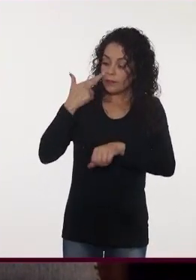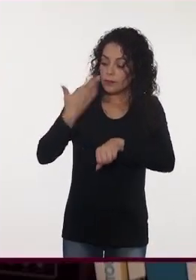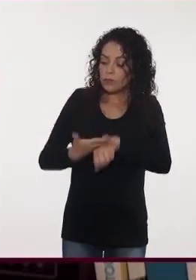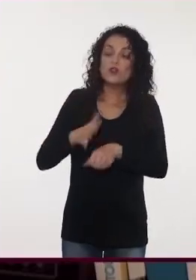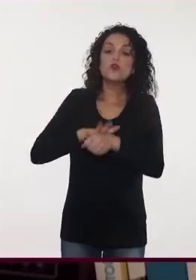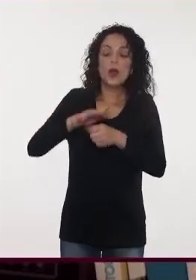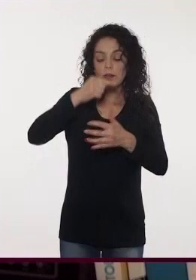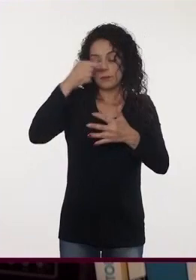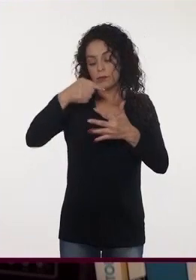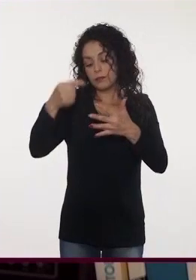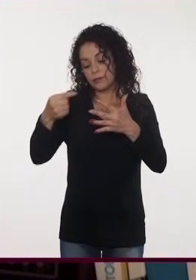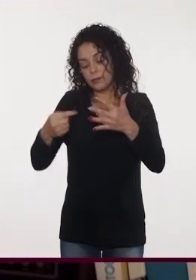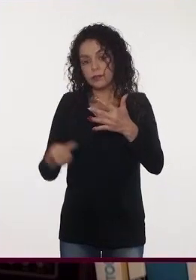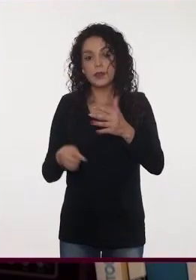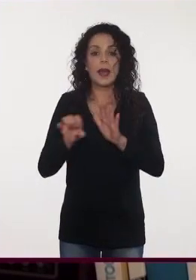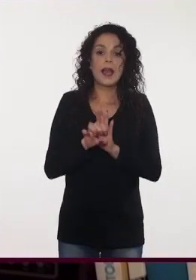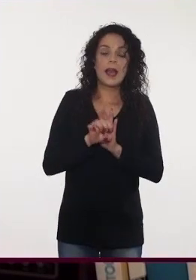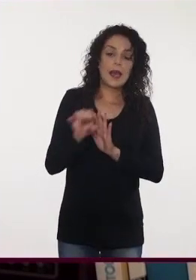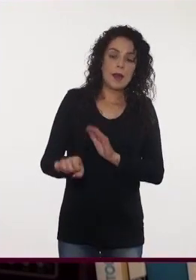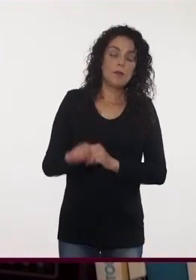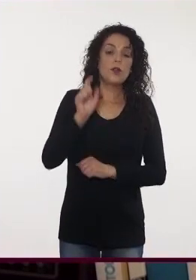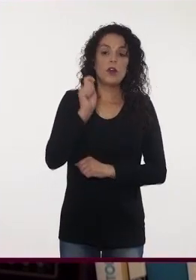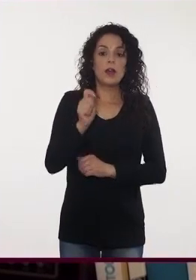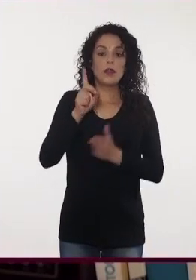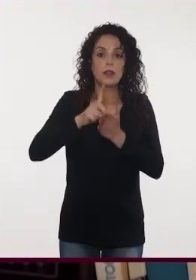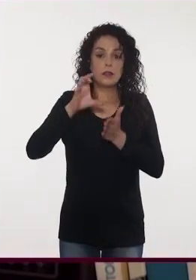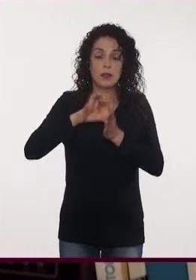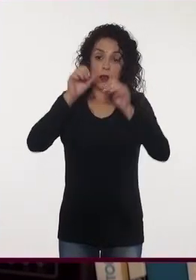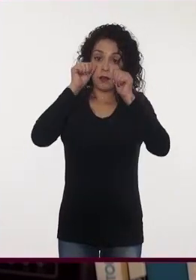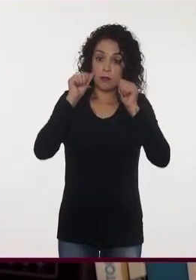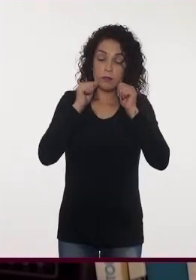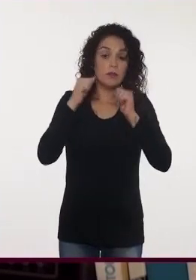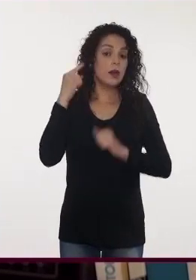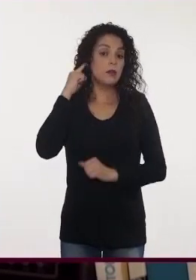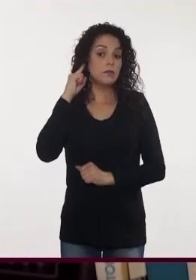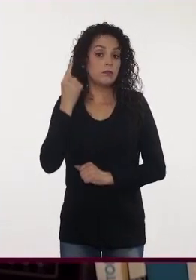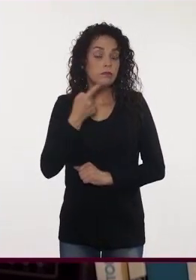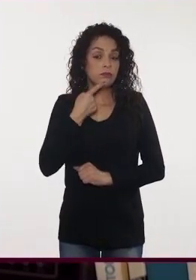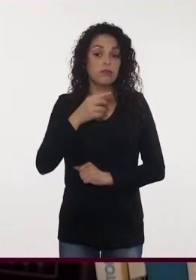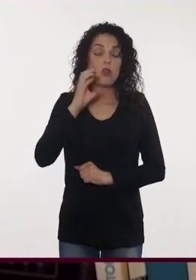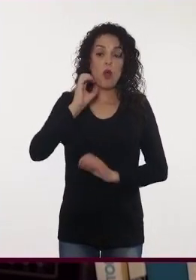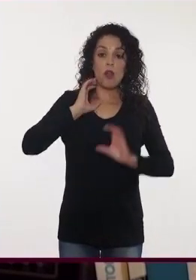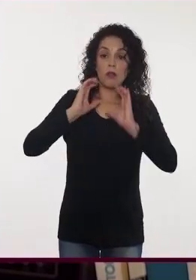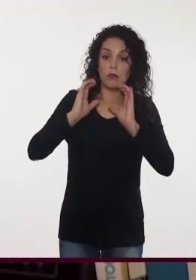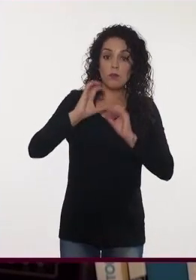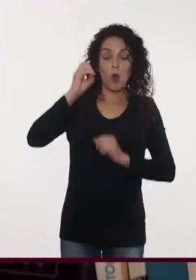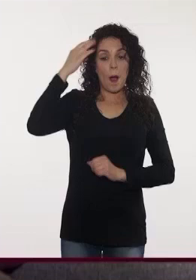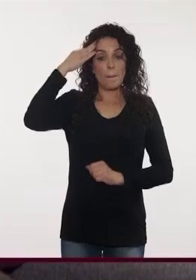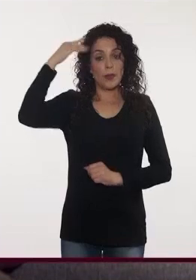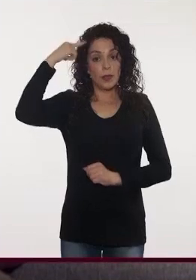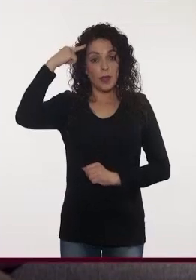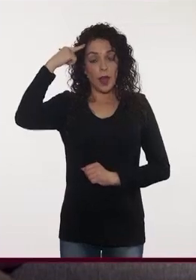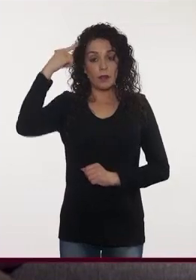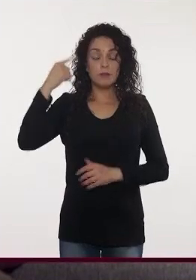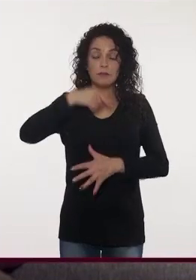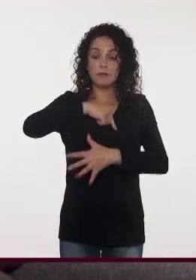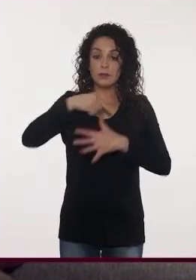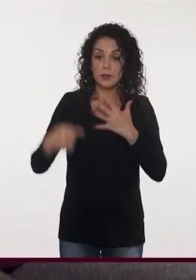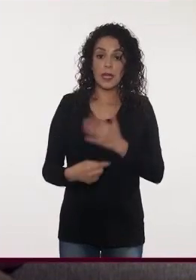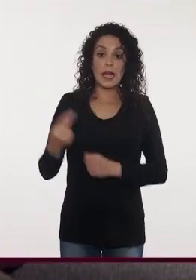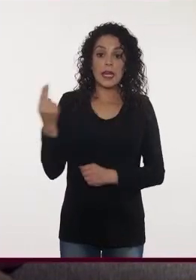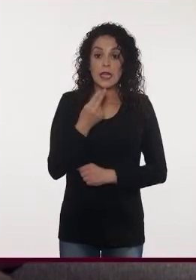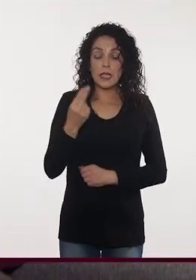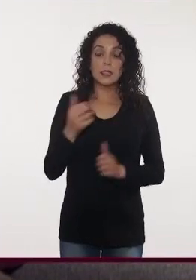implica. En el caso de las discapacidades visuales, auditivas, de comunicación o mentales, debe hacerse